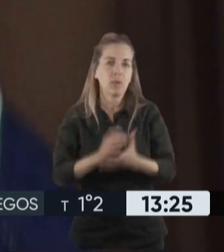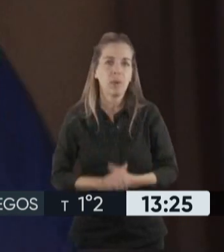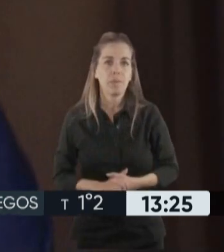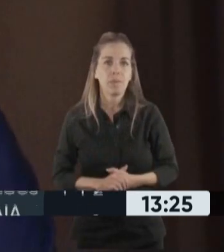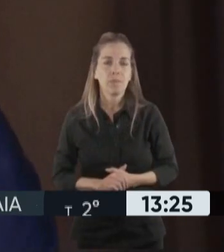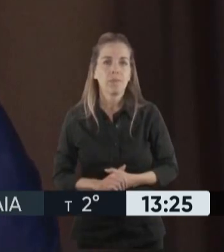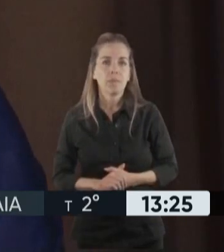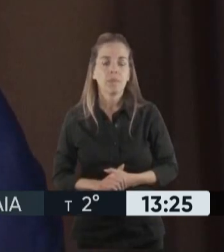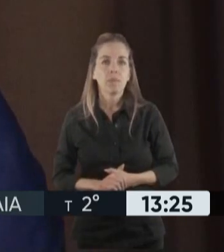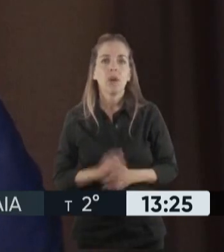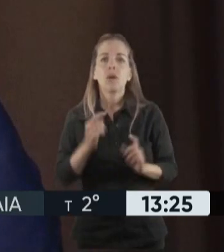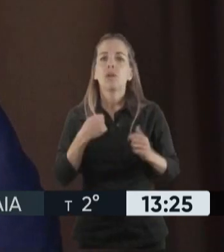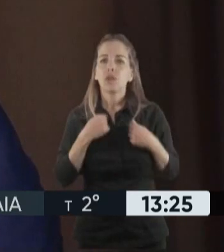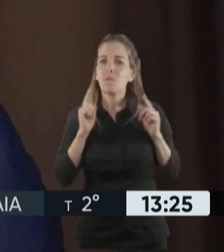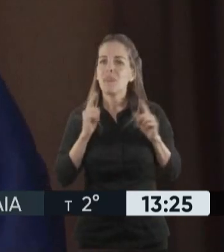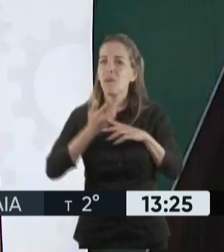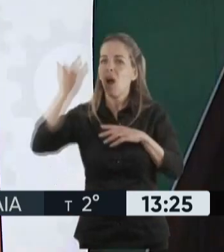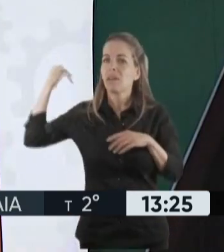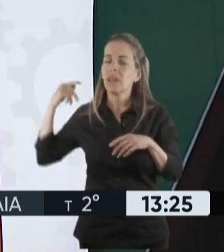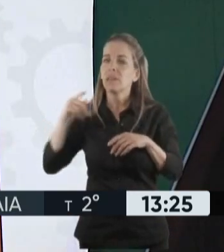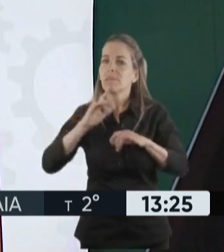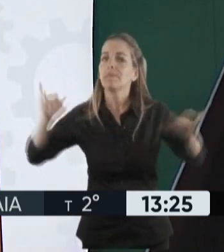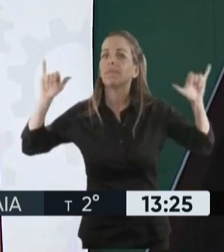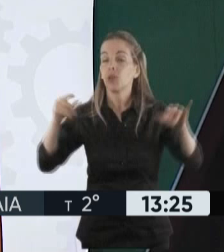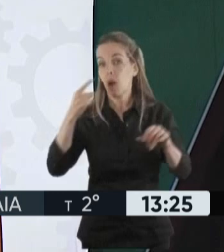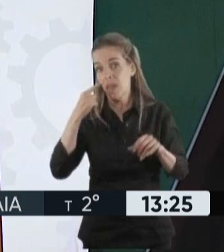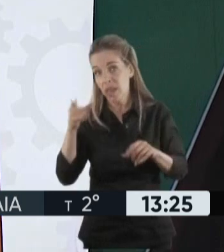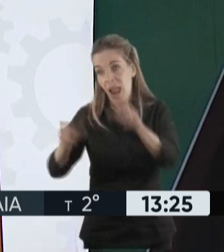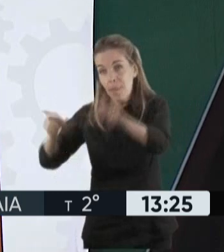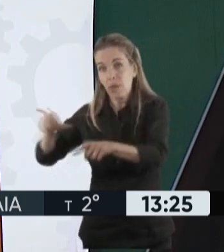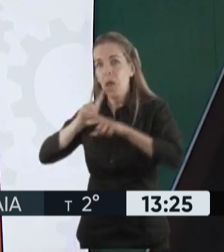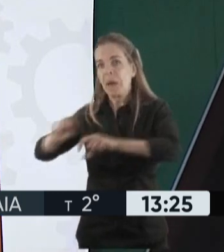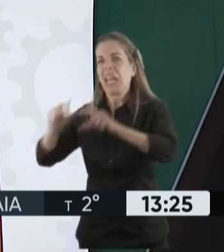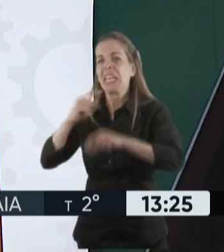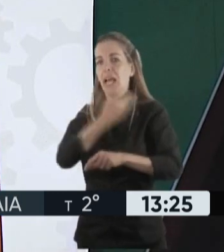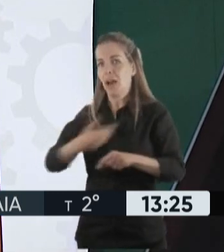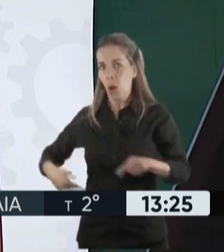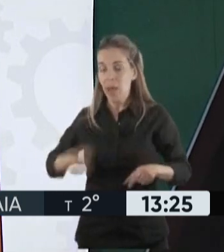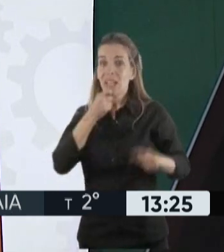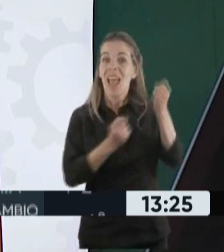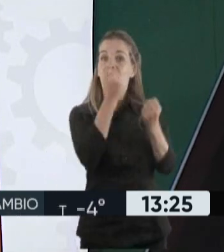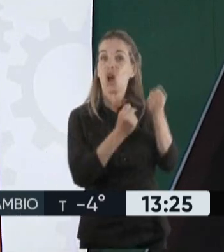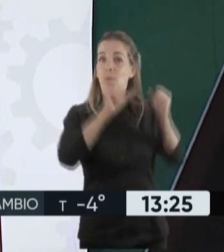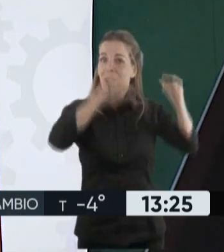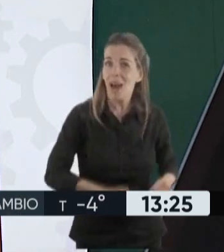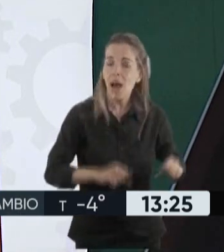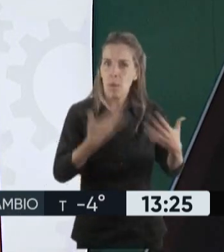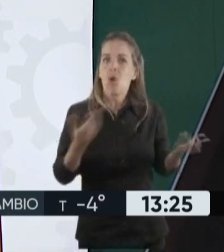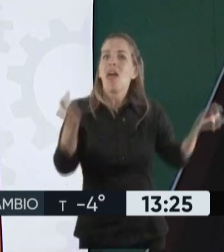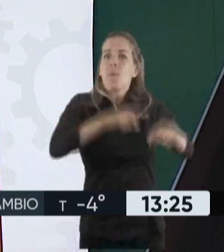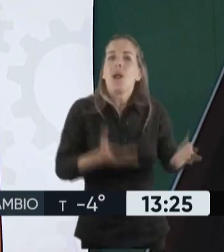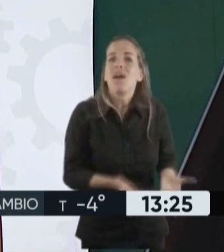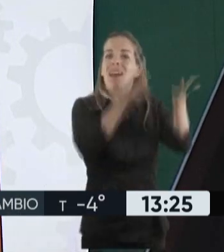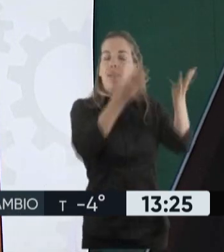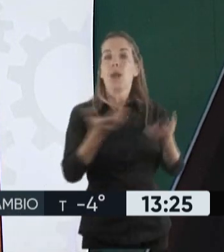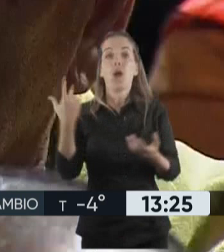Yo les dije en aquel momento, miren, si la economía se cae la puedo recuperar, pero una vida que se pierde no la voy a poder recuperar